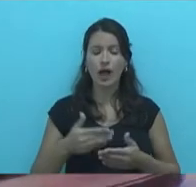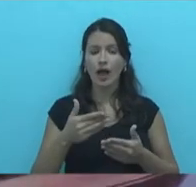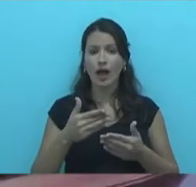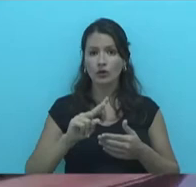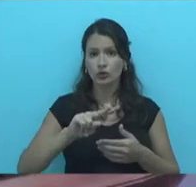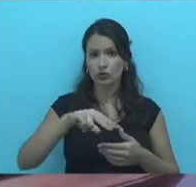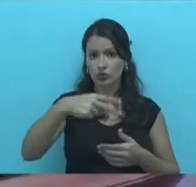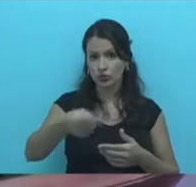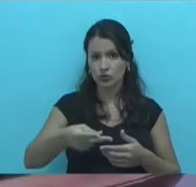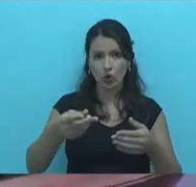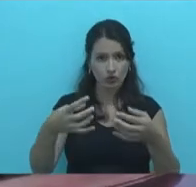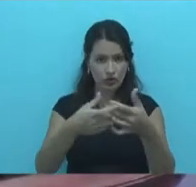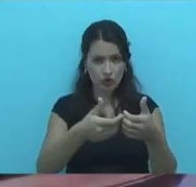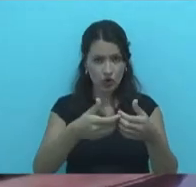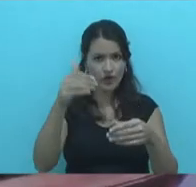del expediente